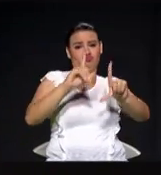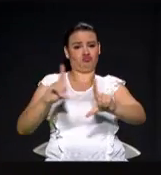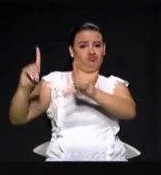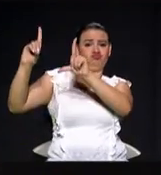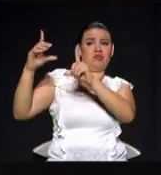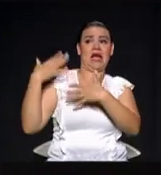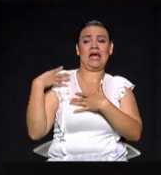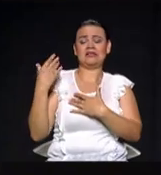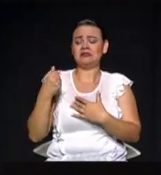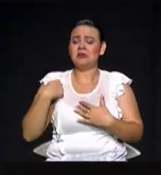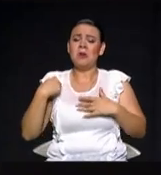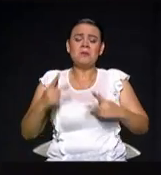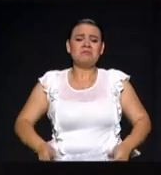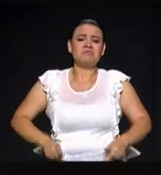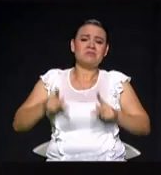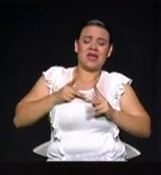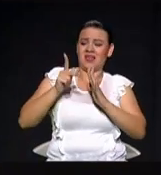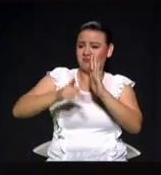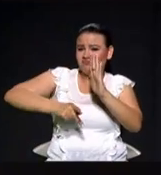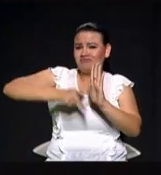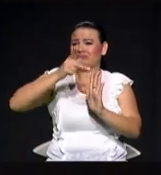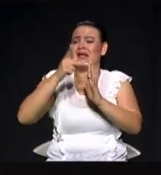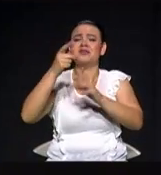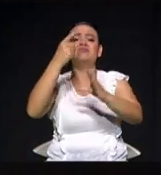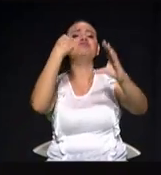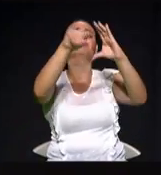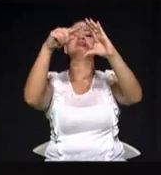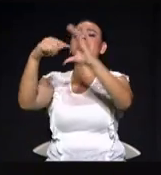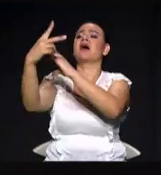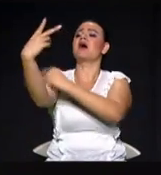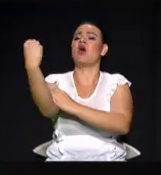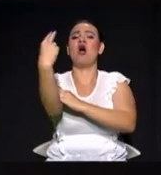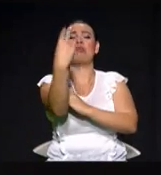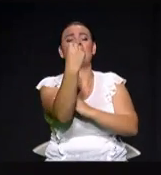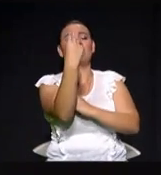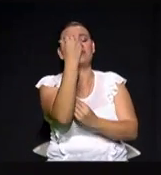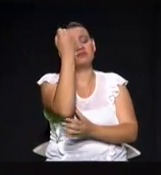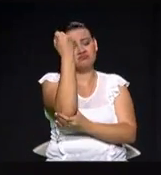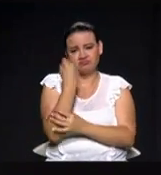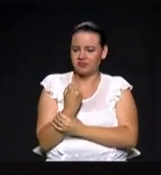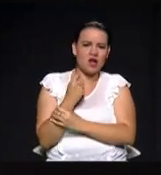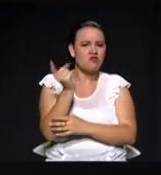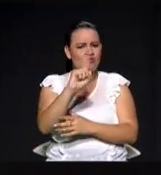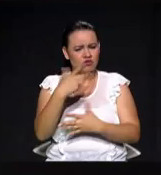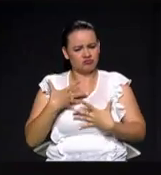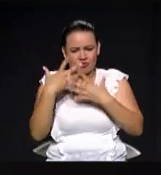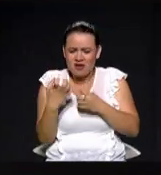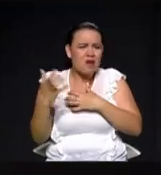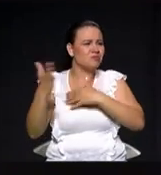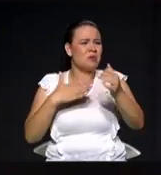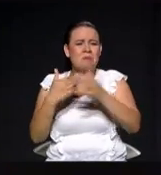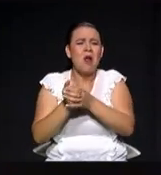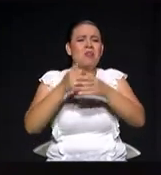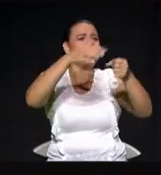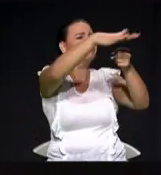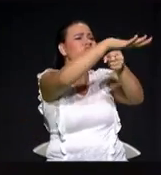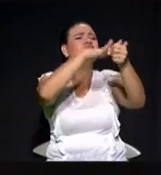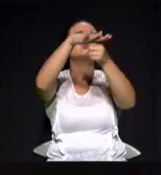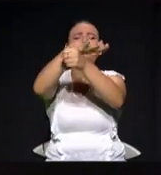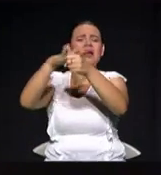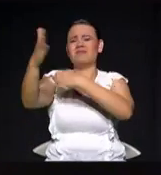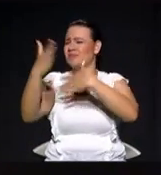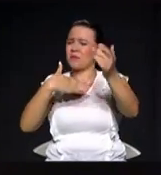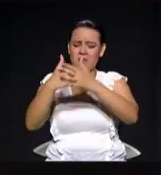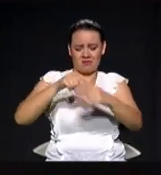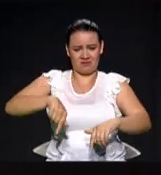vidas frustradas yo quiero que medien sea una ciudad empresario que cualquier joven en la cruz en picachito en carambolas en cualquier barrio medellín